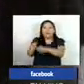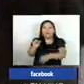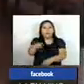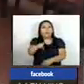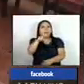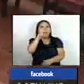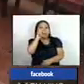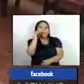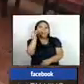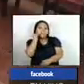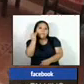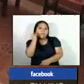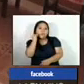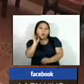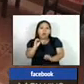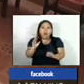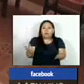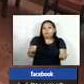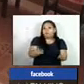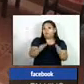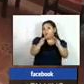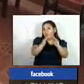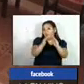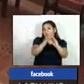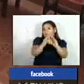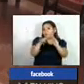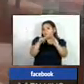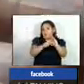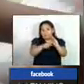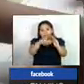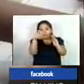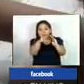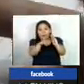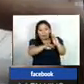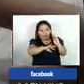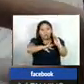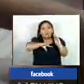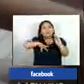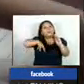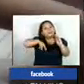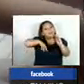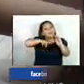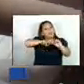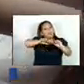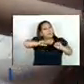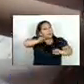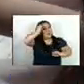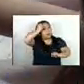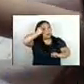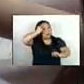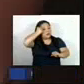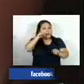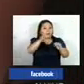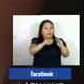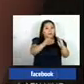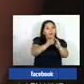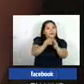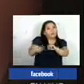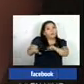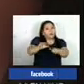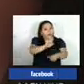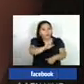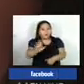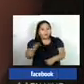los padres han optado por el homeschooling, o mejor conocido como la educación en familia, que permite un aprendizaje en casa de acuerdo a sus